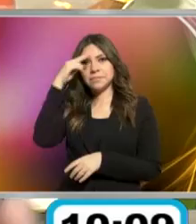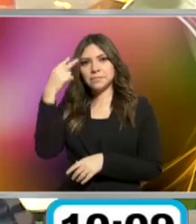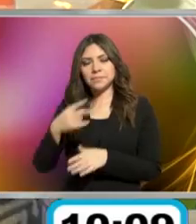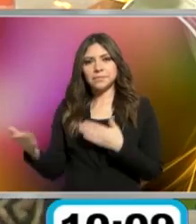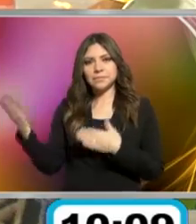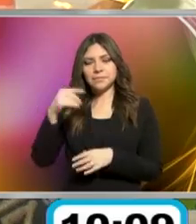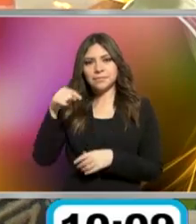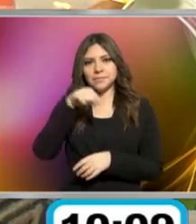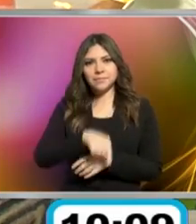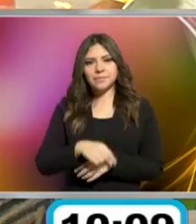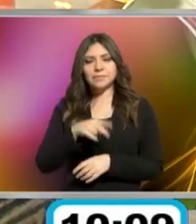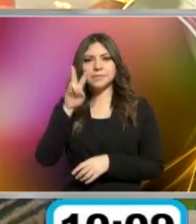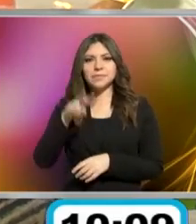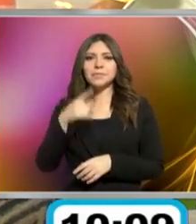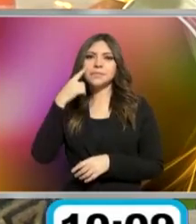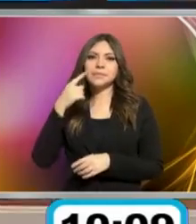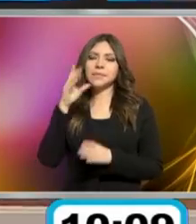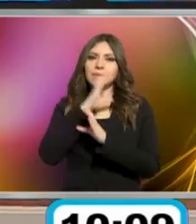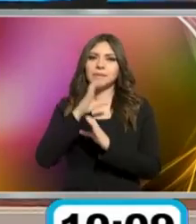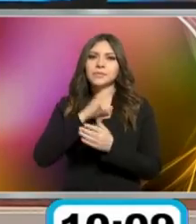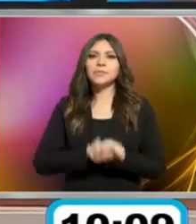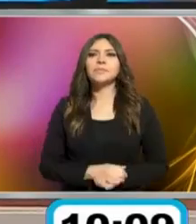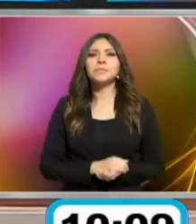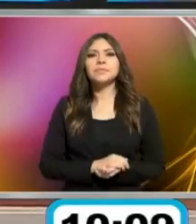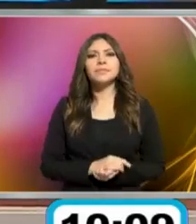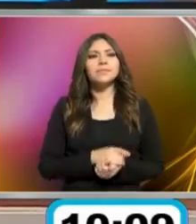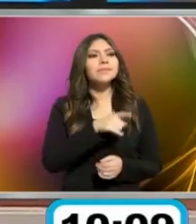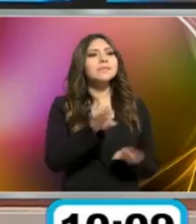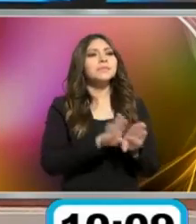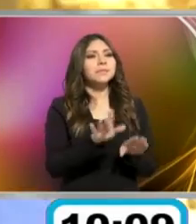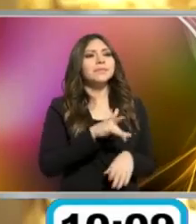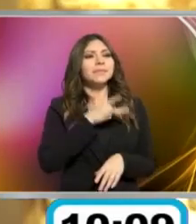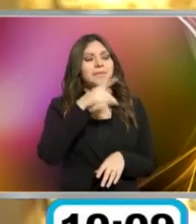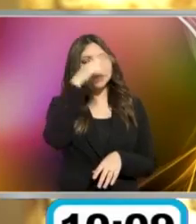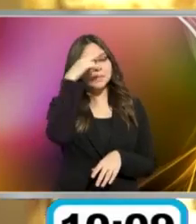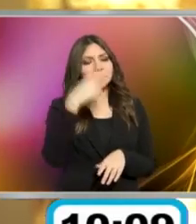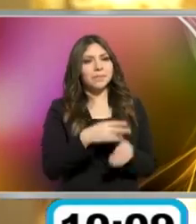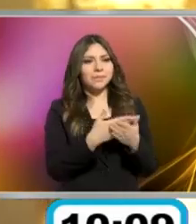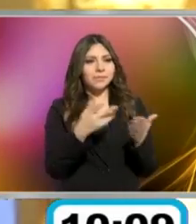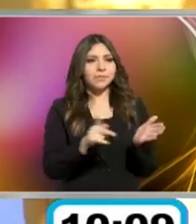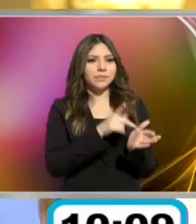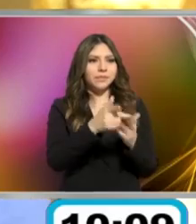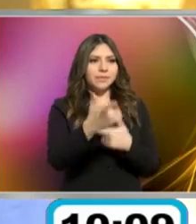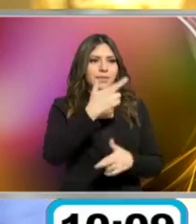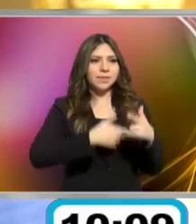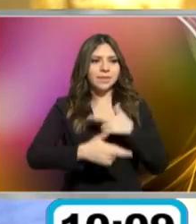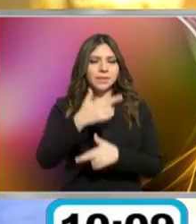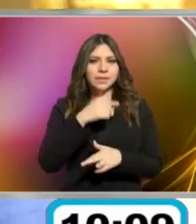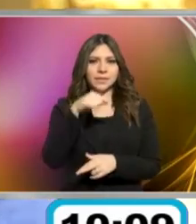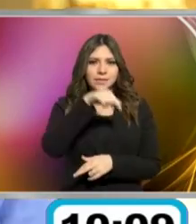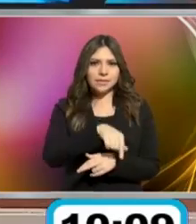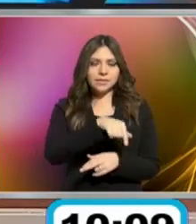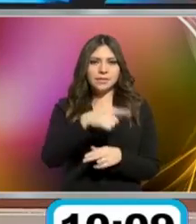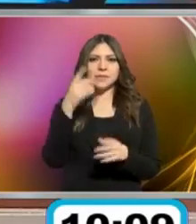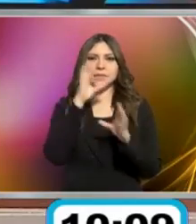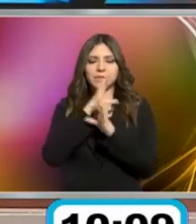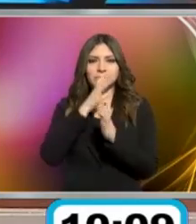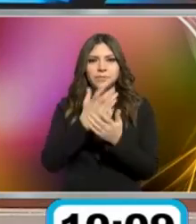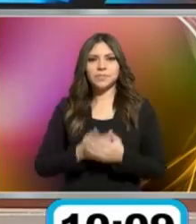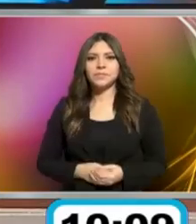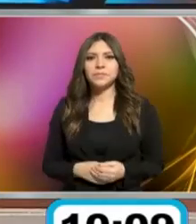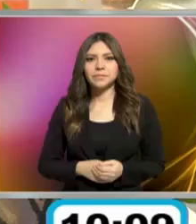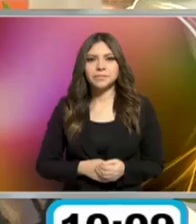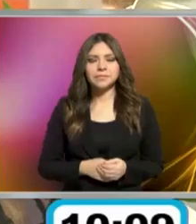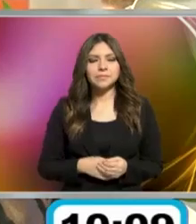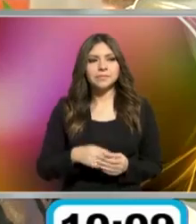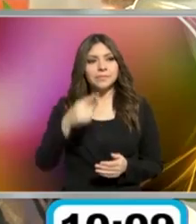gusto que estemos aquí también presentando este ¿Y material. cómo sentiste a México ahora que has estado de vuelta acá dando pues esta gira promocional? Yo creo